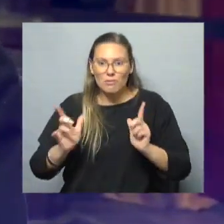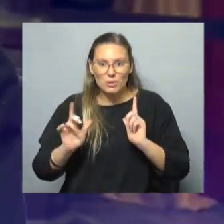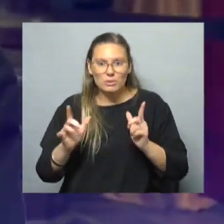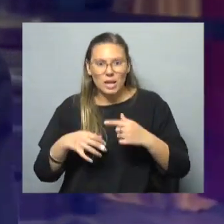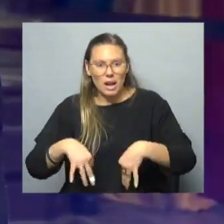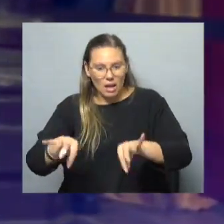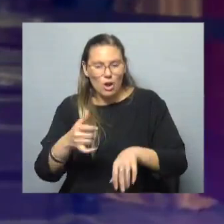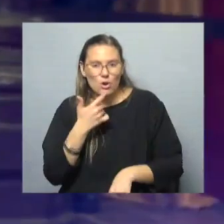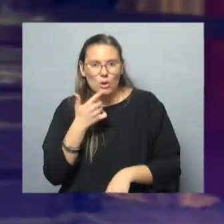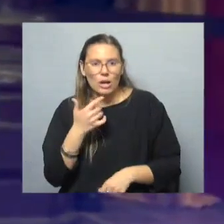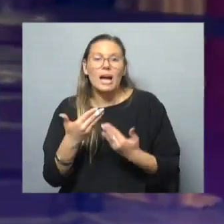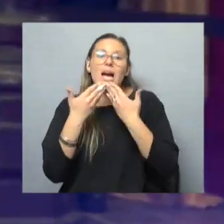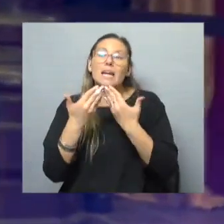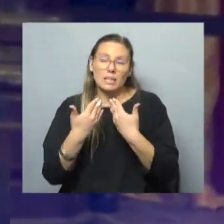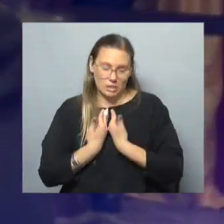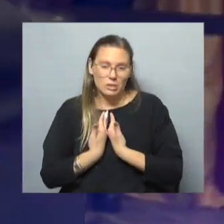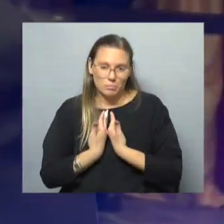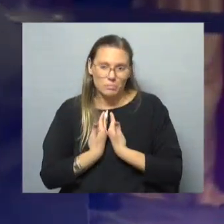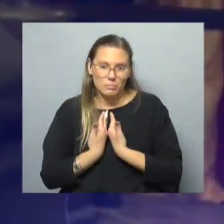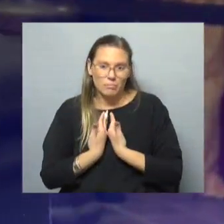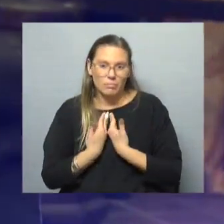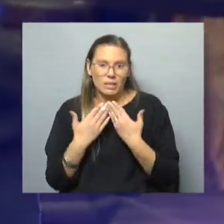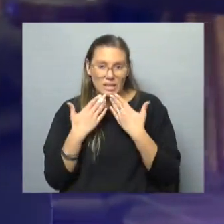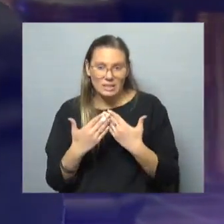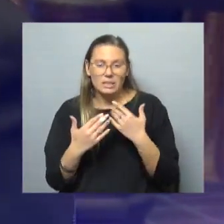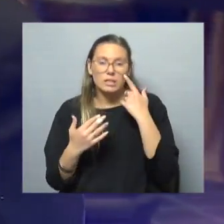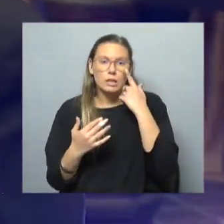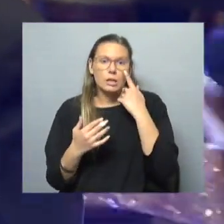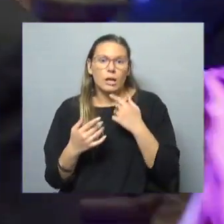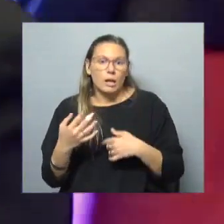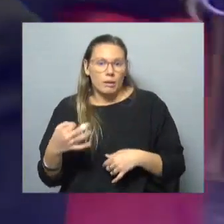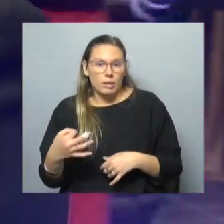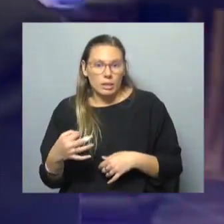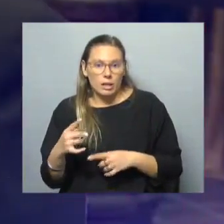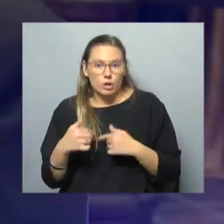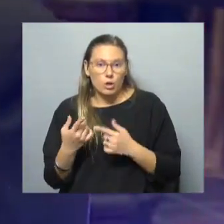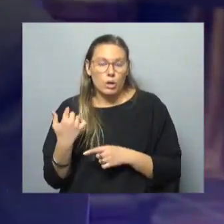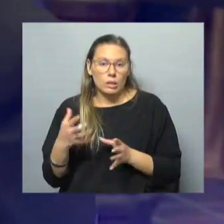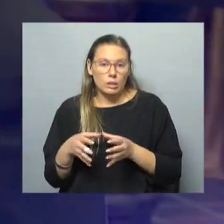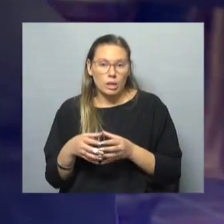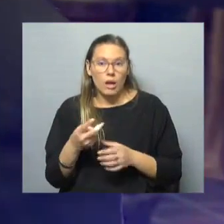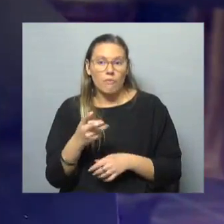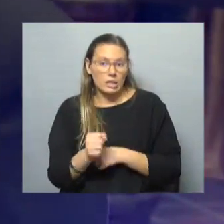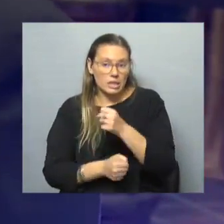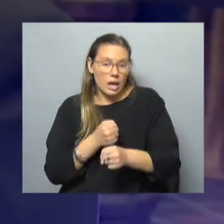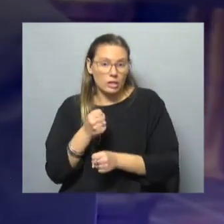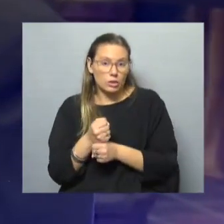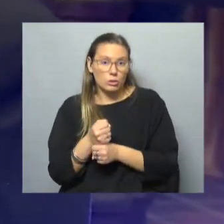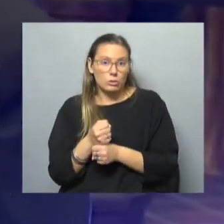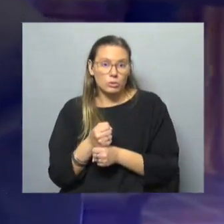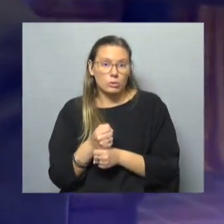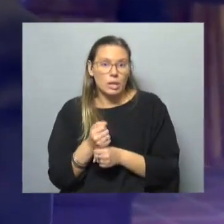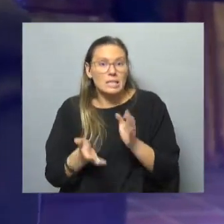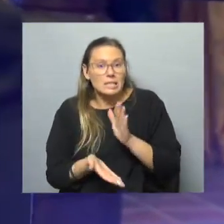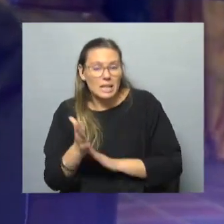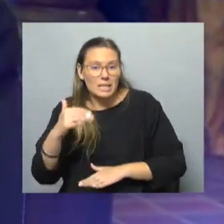alfombra roja? Te agradezco la pregunta. La verdad que cuando nosotros teníamos 20 años, salir